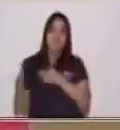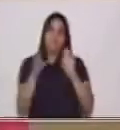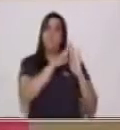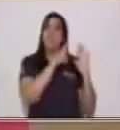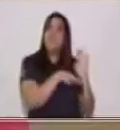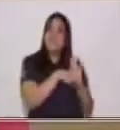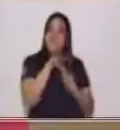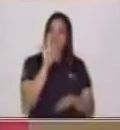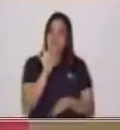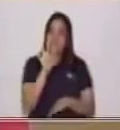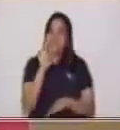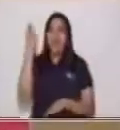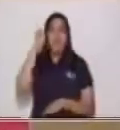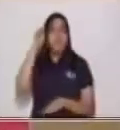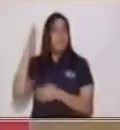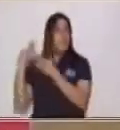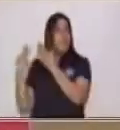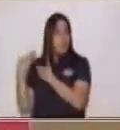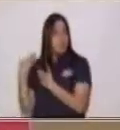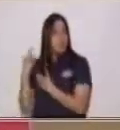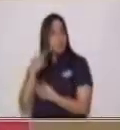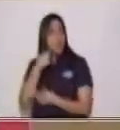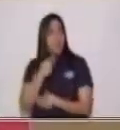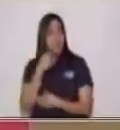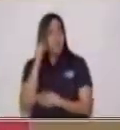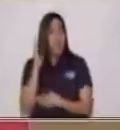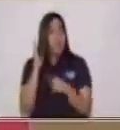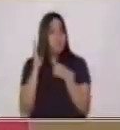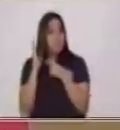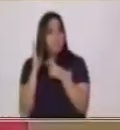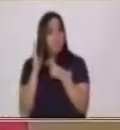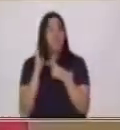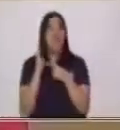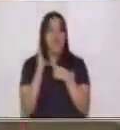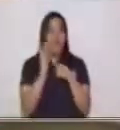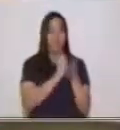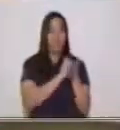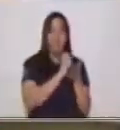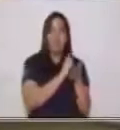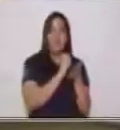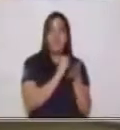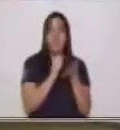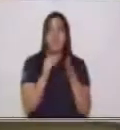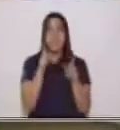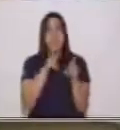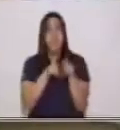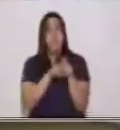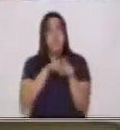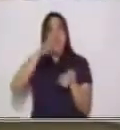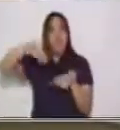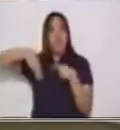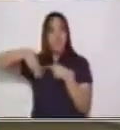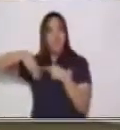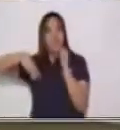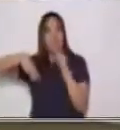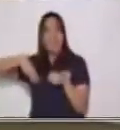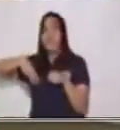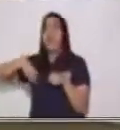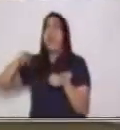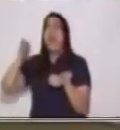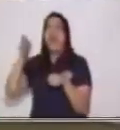mencioné que se escribe V cuando tenemos el sonido de la M antes? Acá es